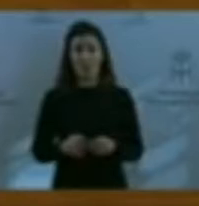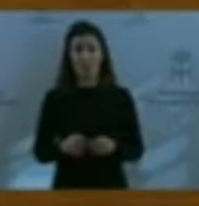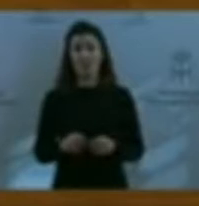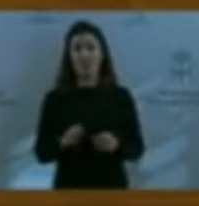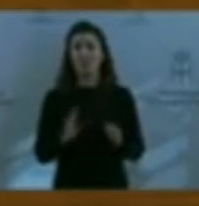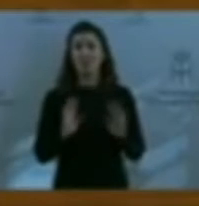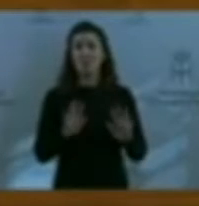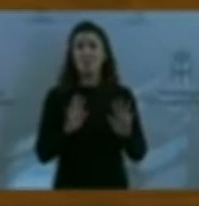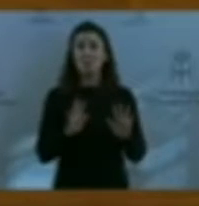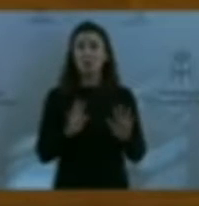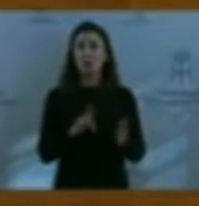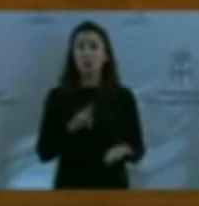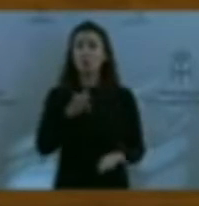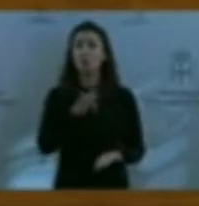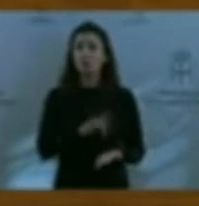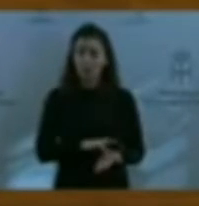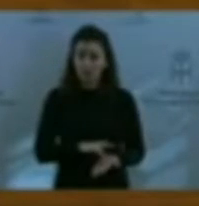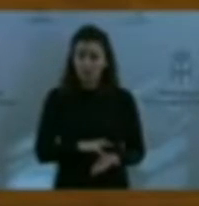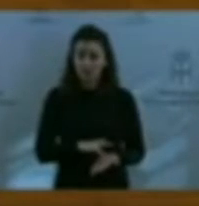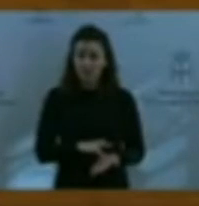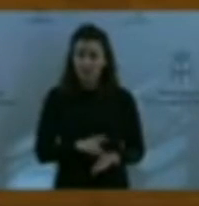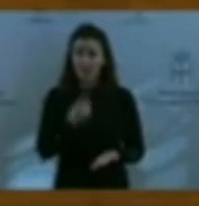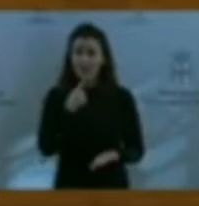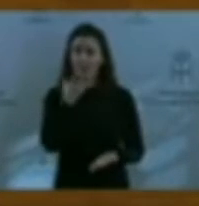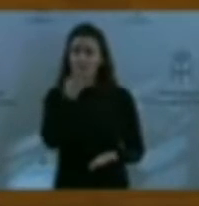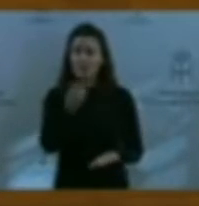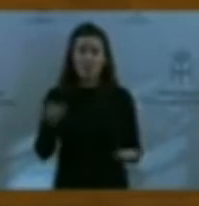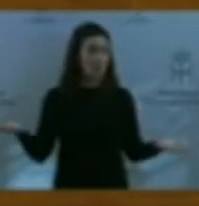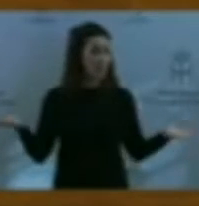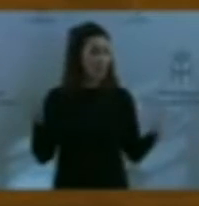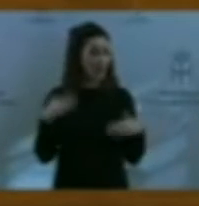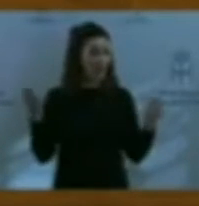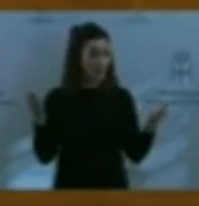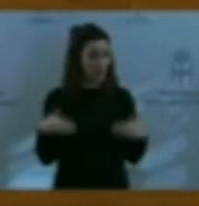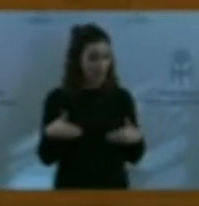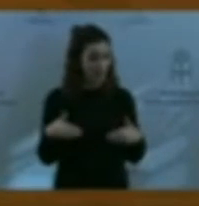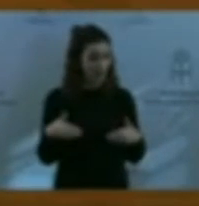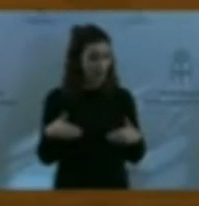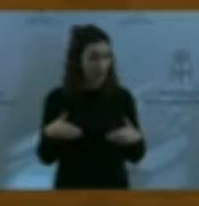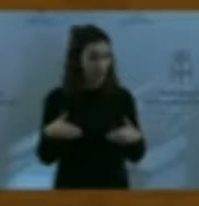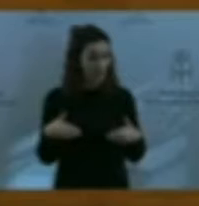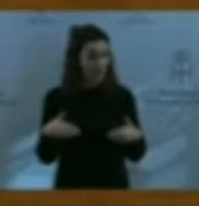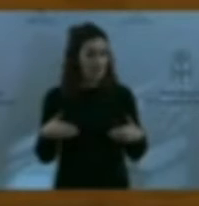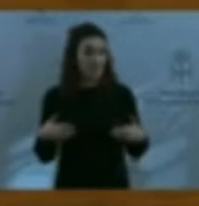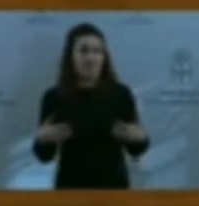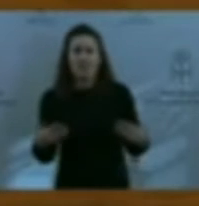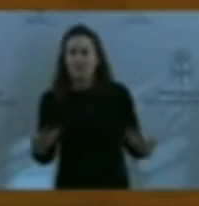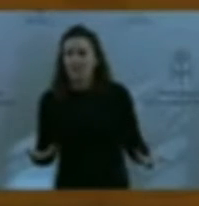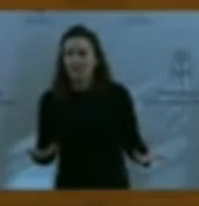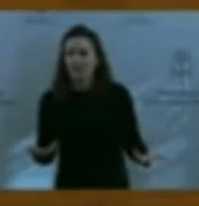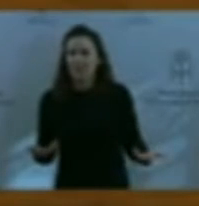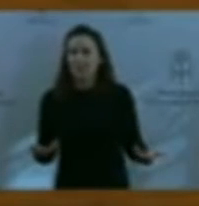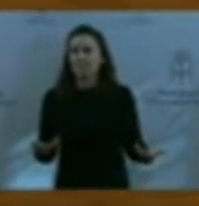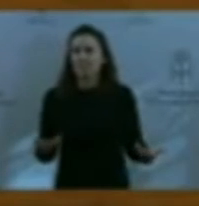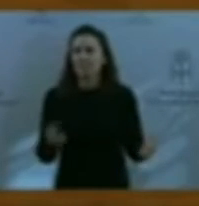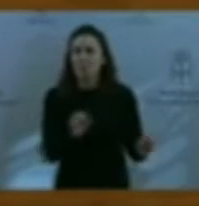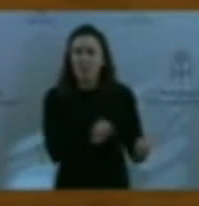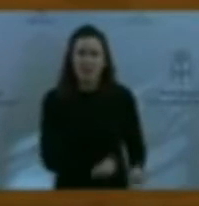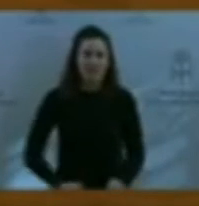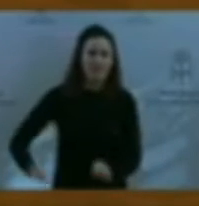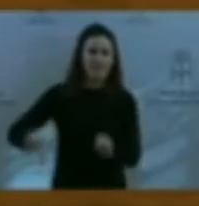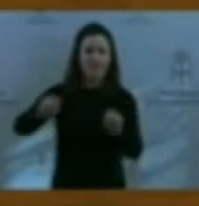no tomarse en serio las cosas y sencillamente la risa como defensa, pues no, eso